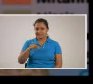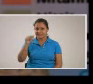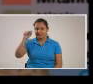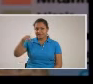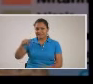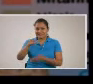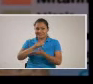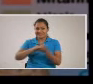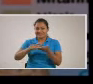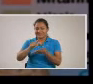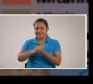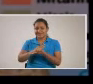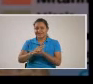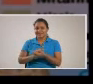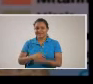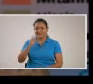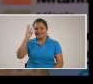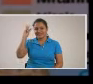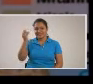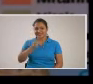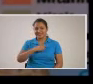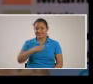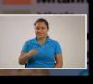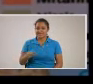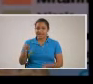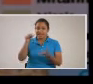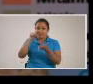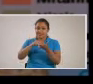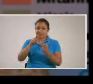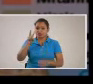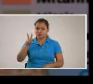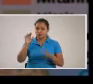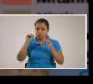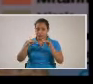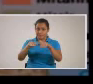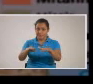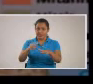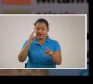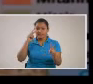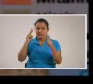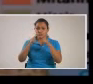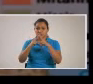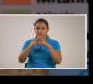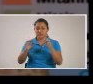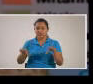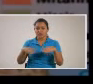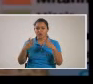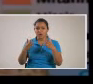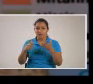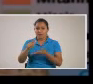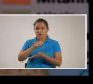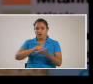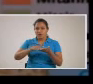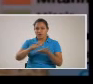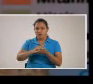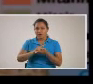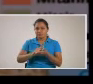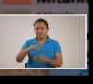región que está entre ambos mares se conoce como la región del